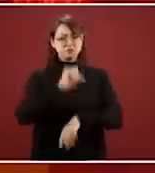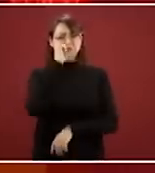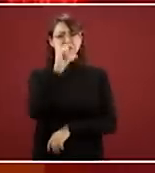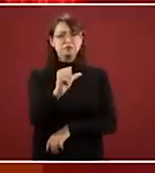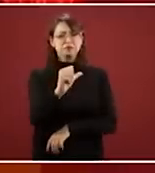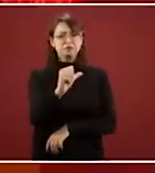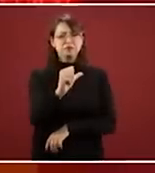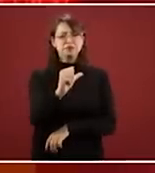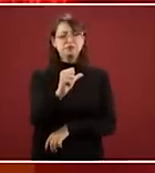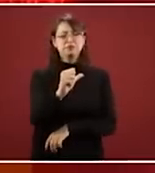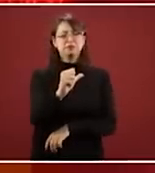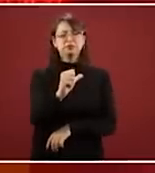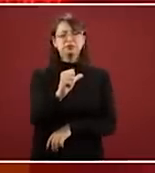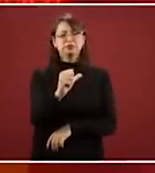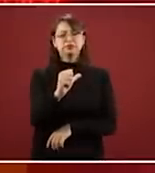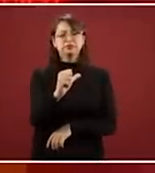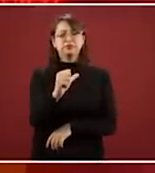hay